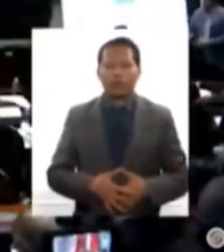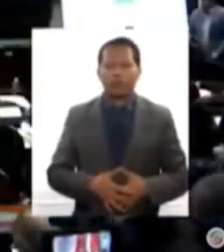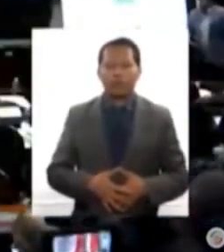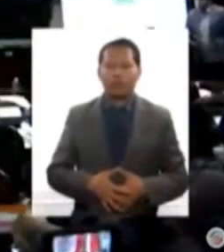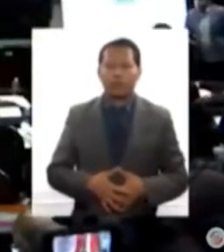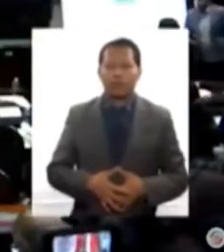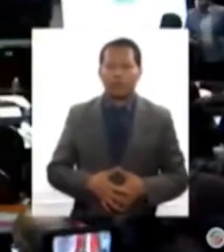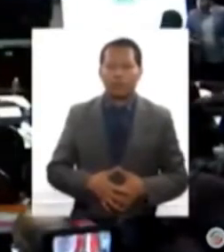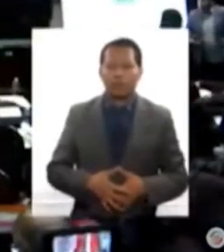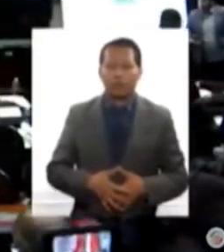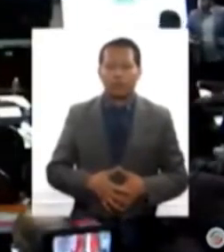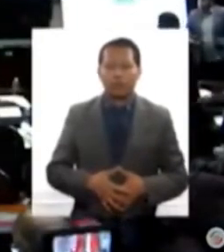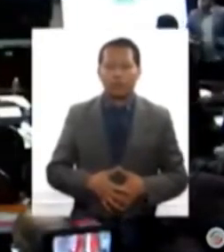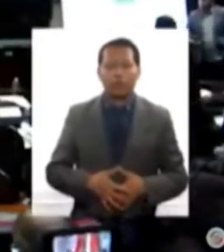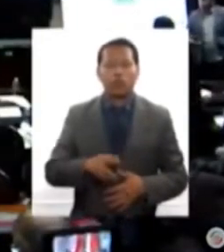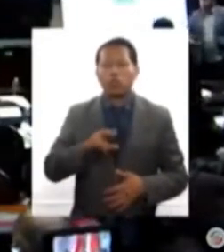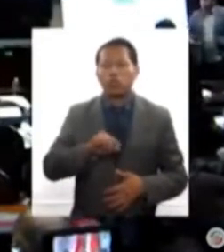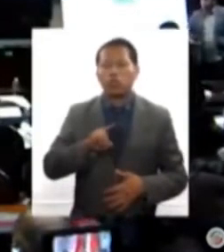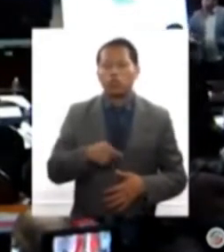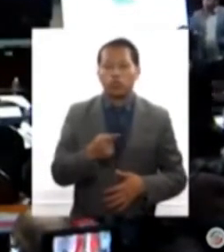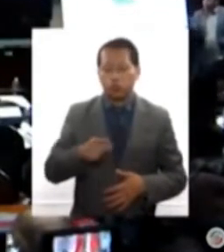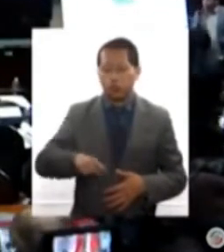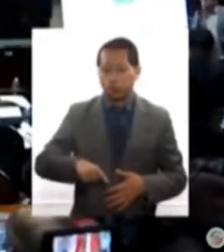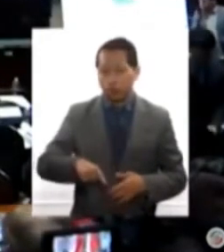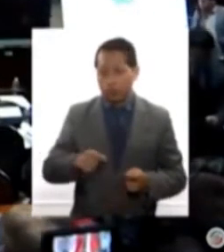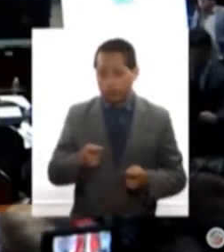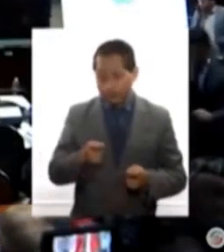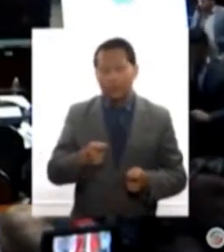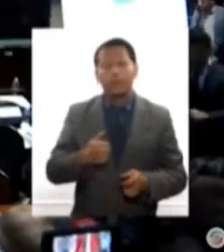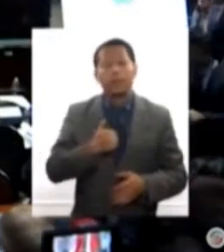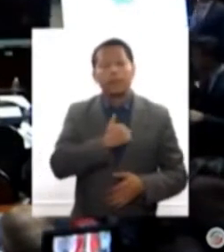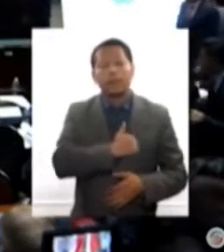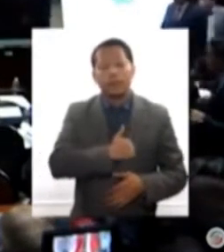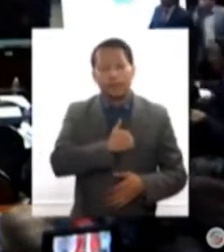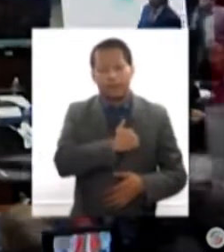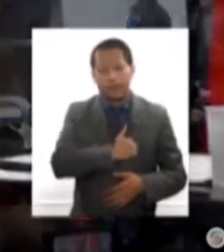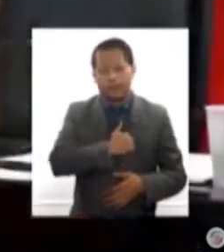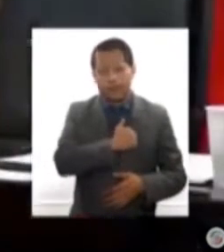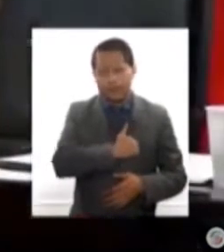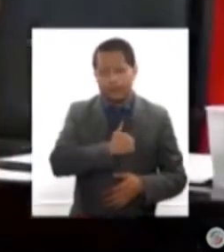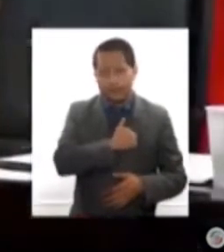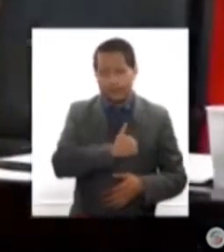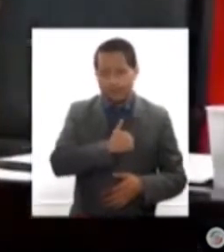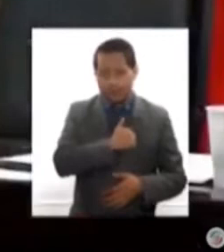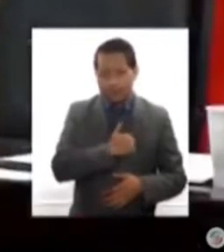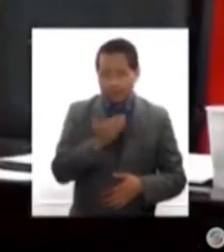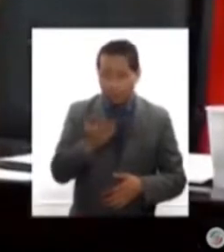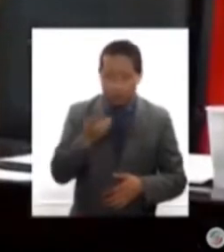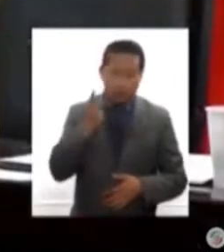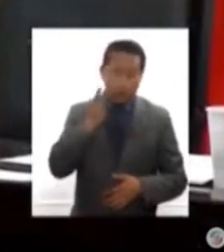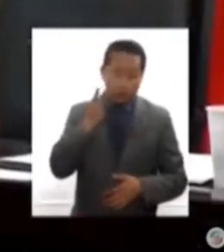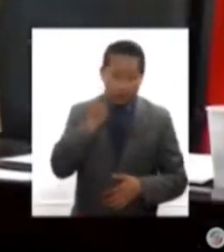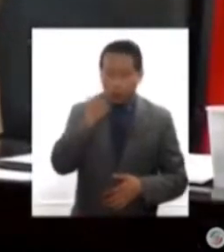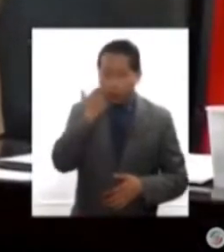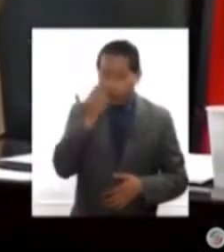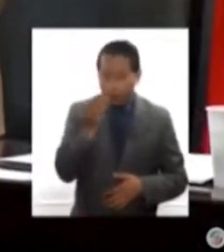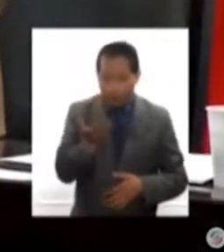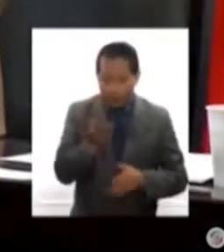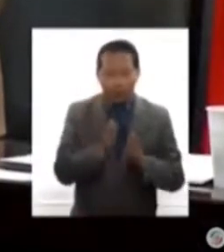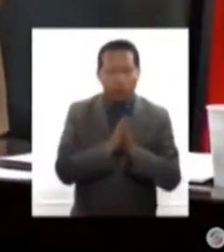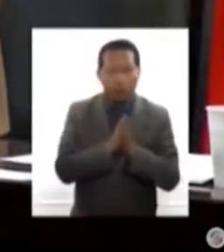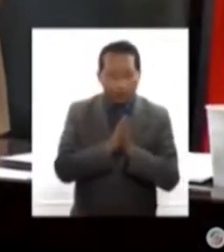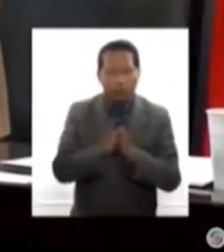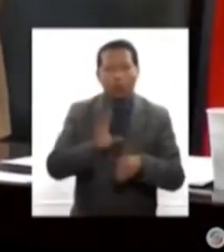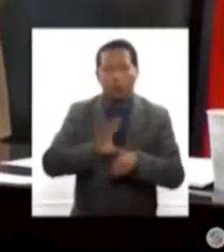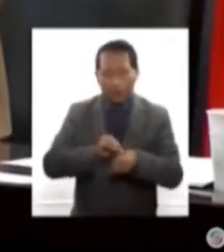que en el artículo tal decía que no se podía participar, pero que la autoridad mayor de la